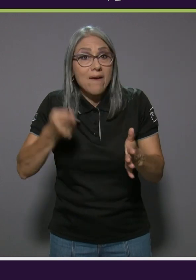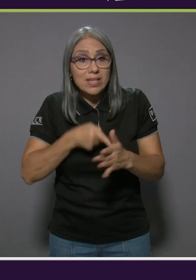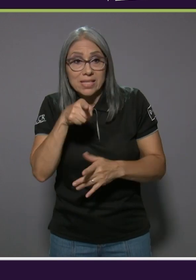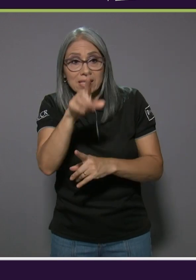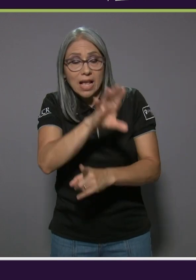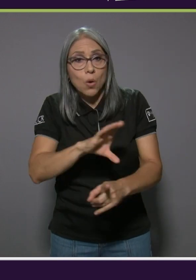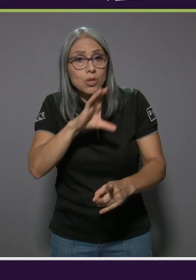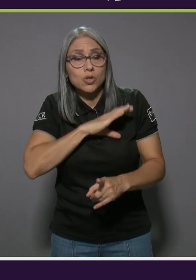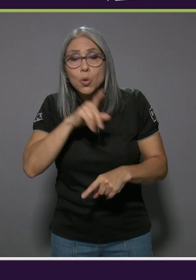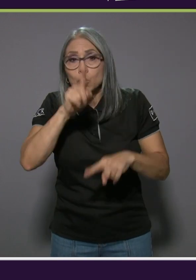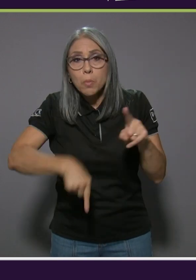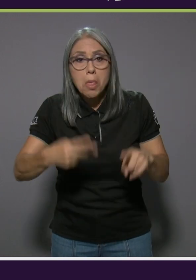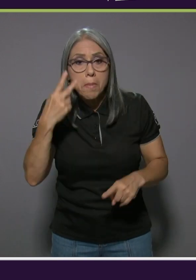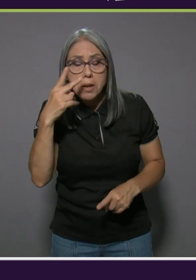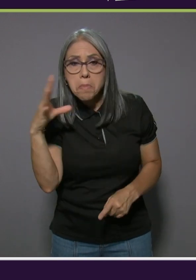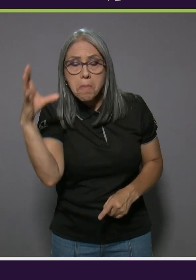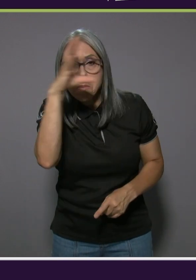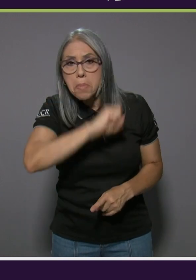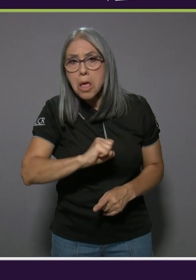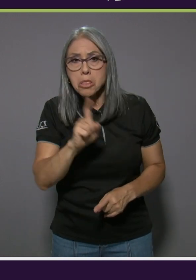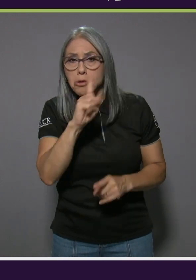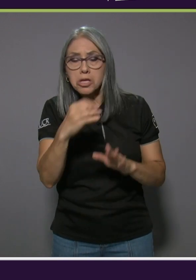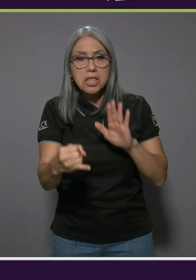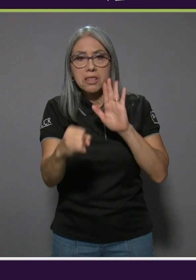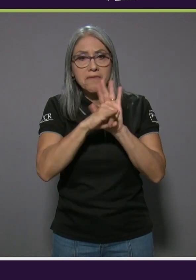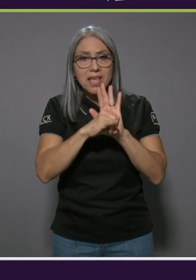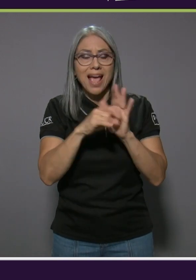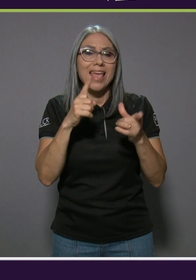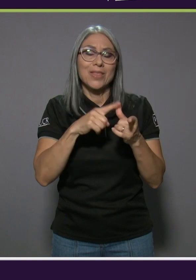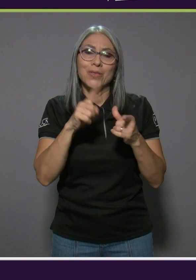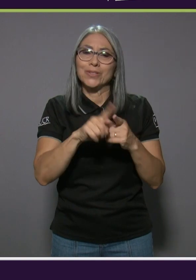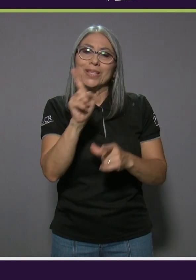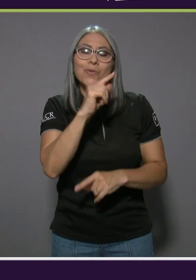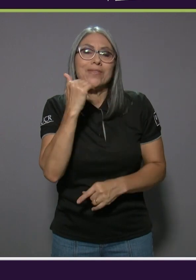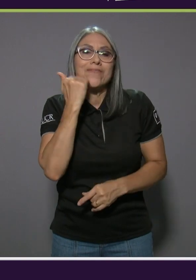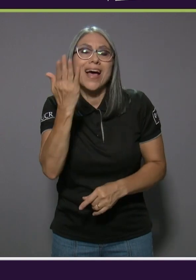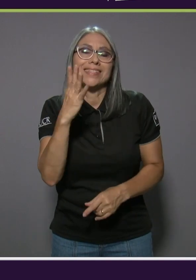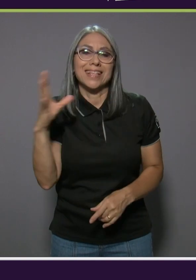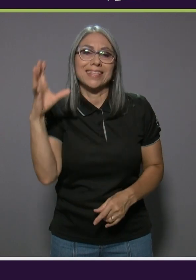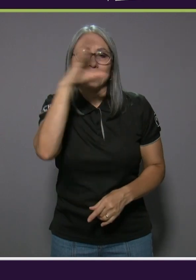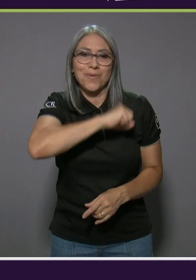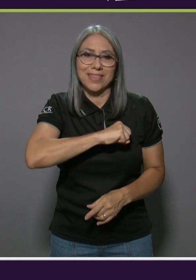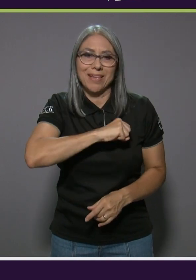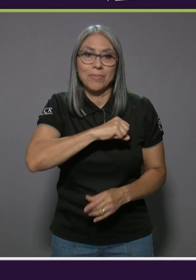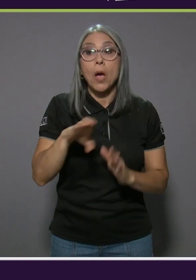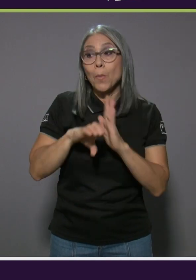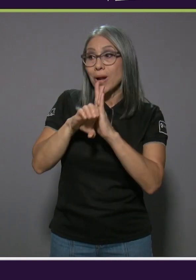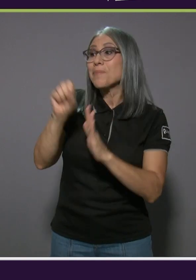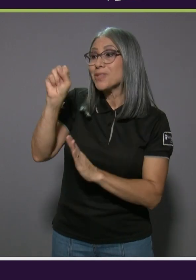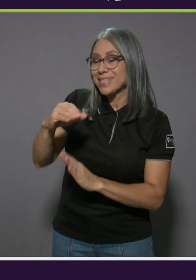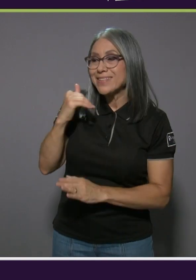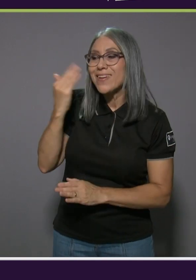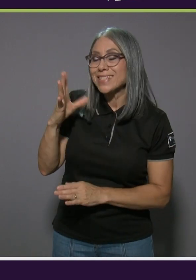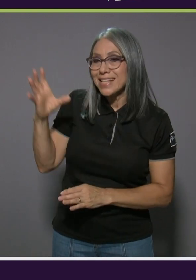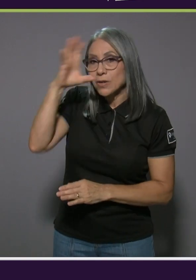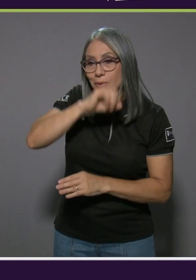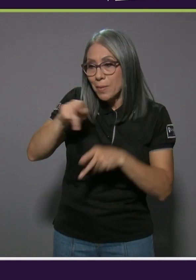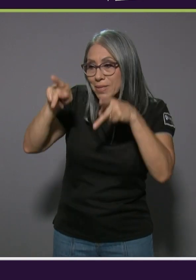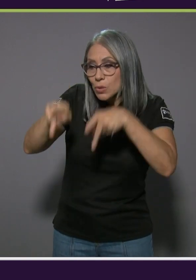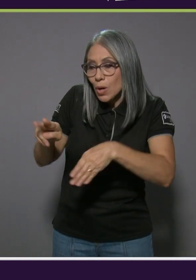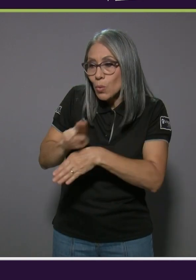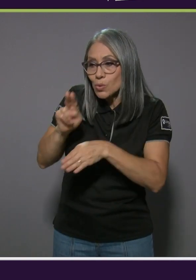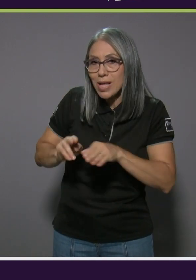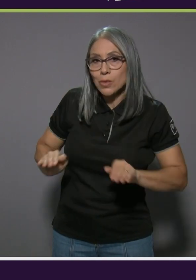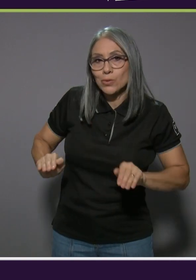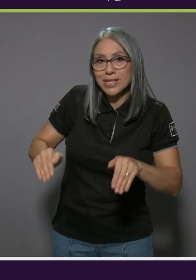condición, no se logra identificar tan fácilmente como si una persona en silla de ruedas, por ejemplo. Entonces, doctora, ¿cuándo